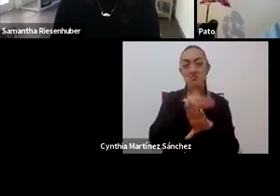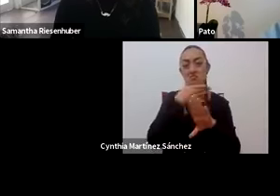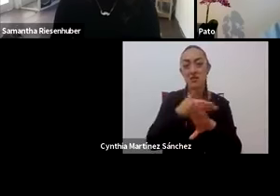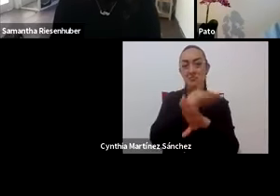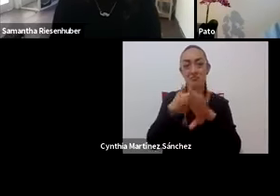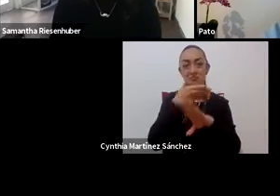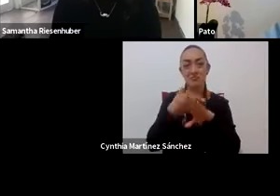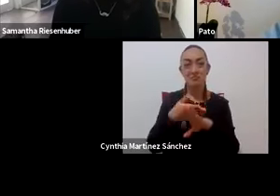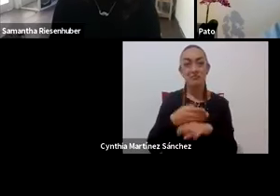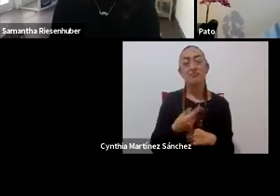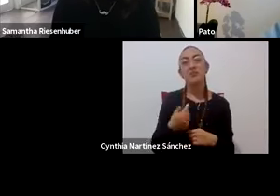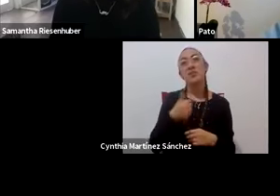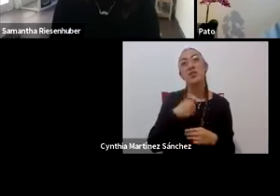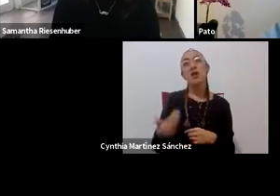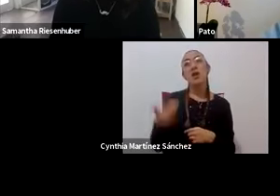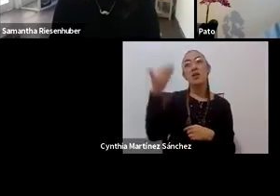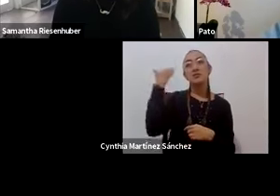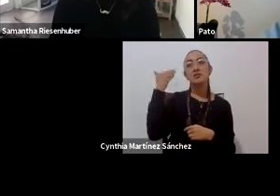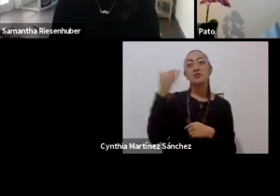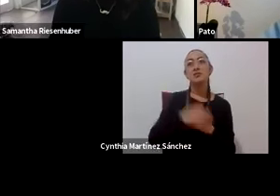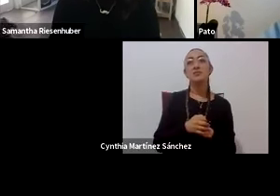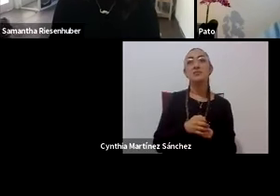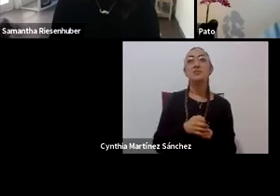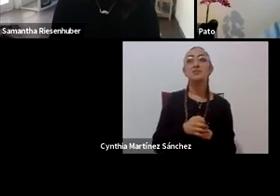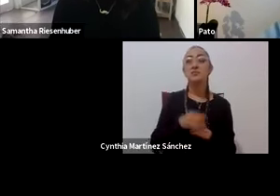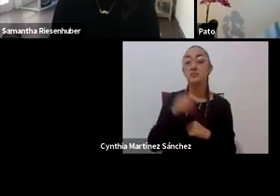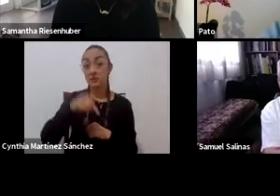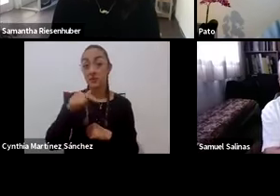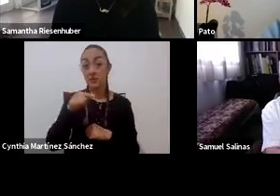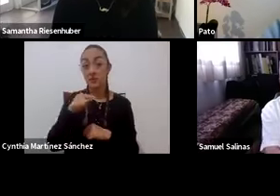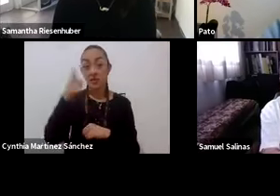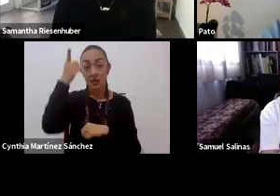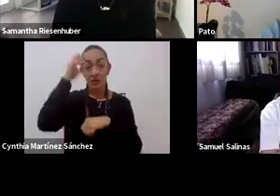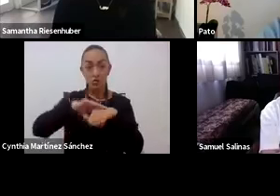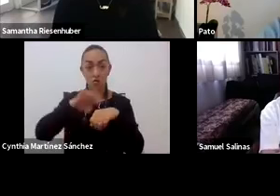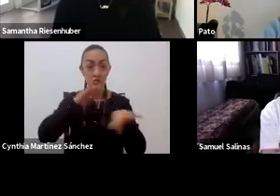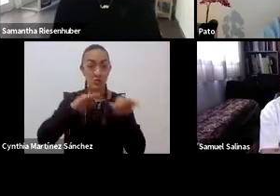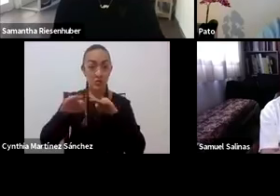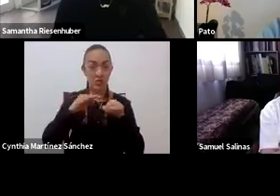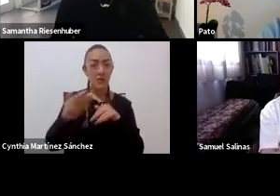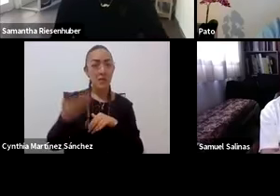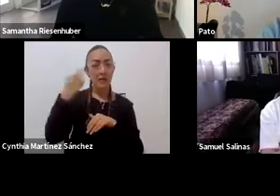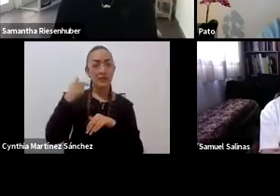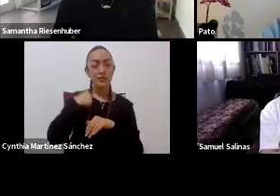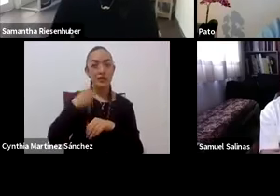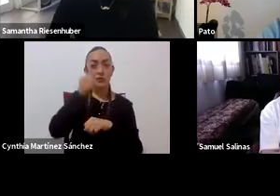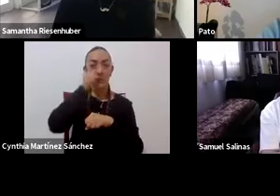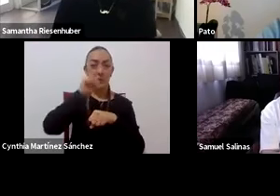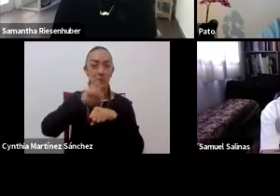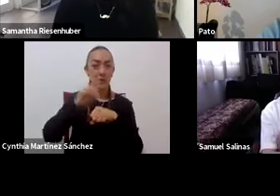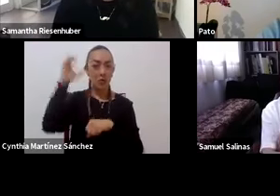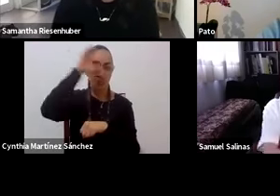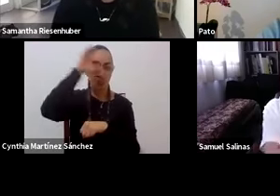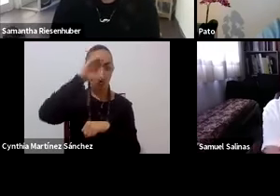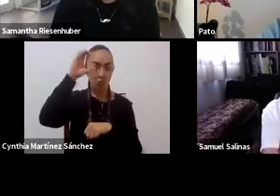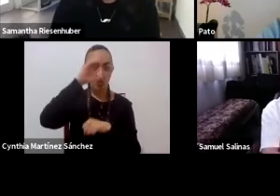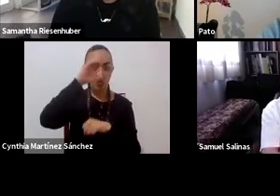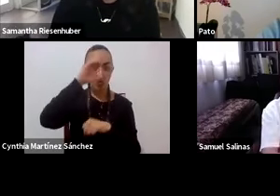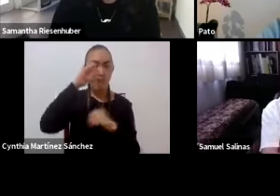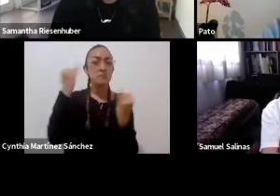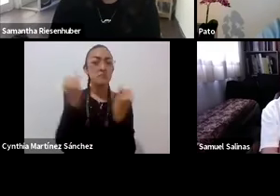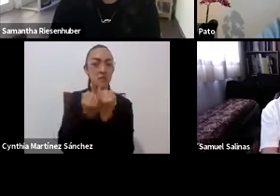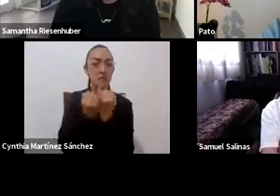mí me tocó antes de trabajar aquí en la dirección, yo estuve en la Secretaría de Cultura también del gobierno de la ciudad